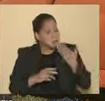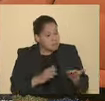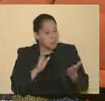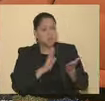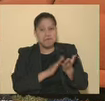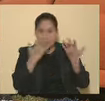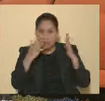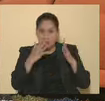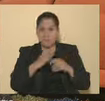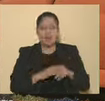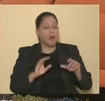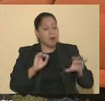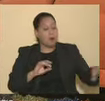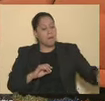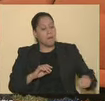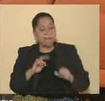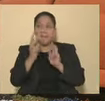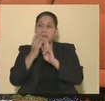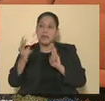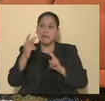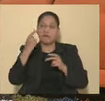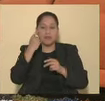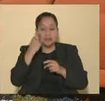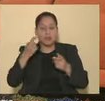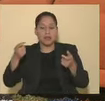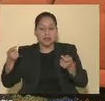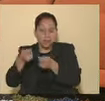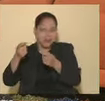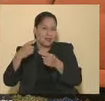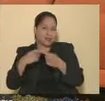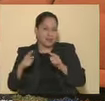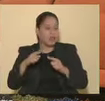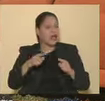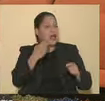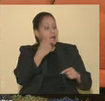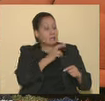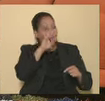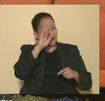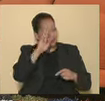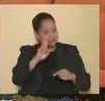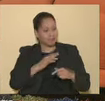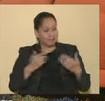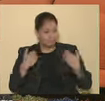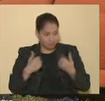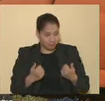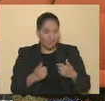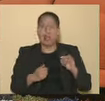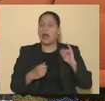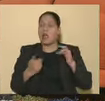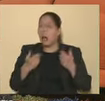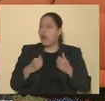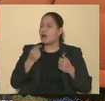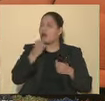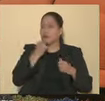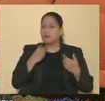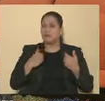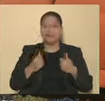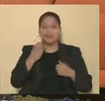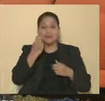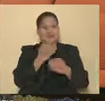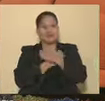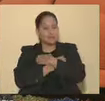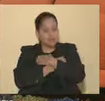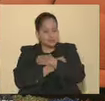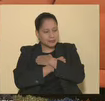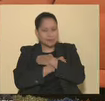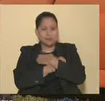Vas. ven, vamos con el vecino y vamos a hacer esto que se llama respeto. Y en fin, ¿sí me explico? Sí, Entonces, sí. es muy interesante la educación